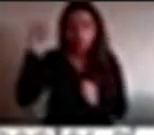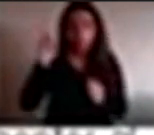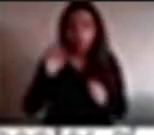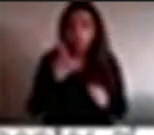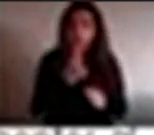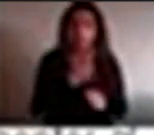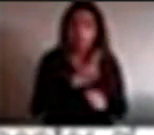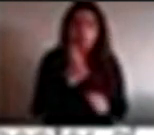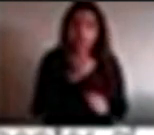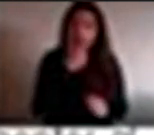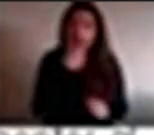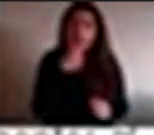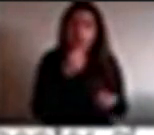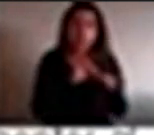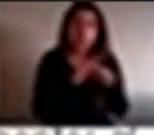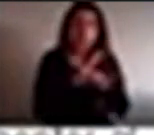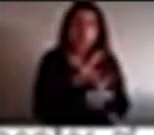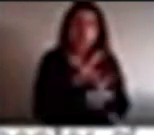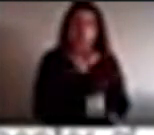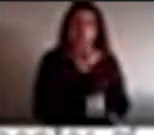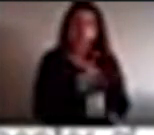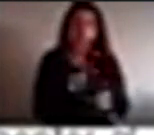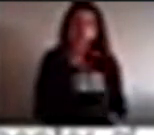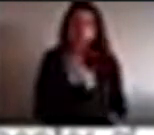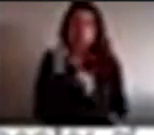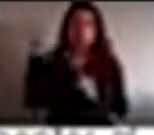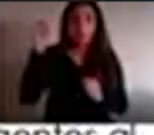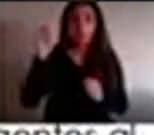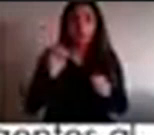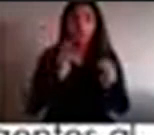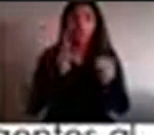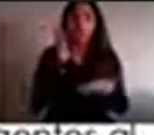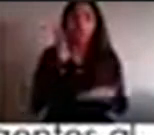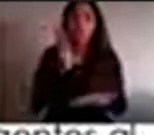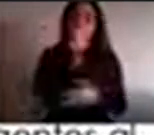resulta fácil, y deberán ceñirse a las